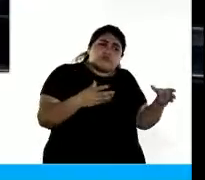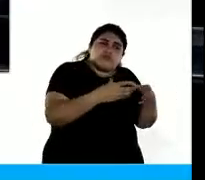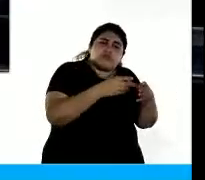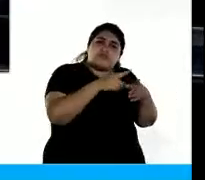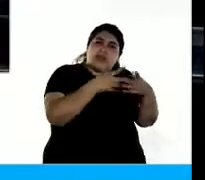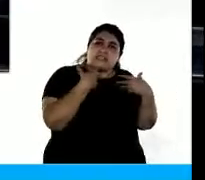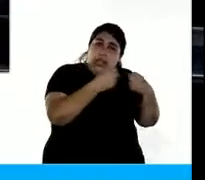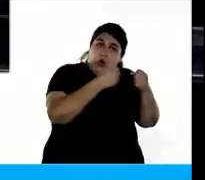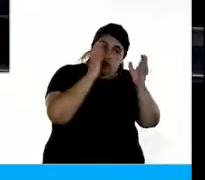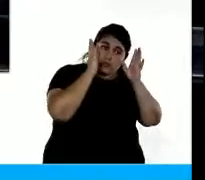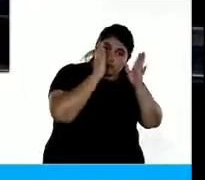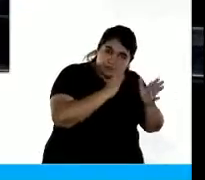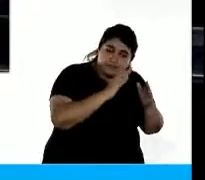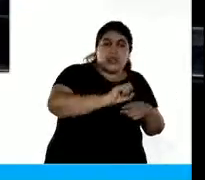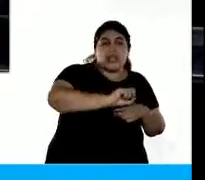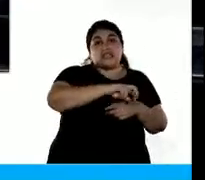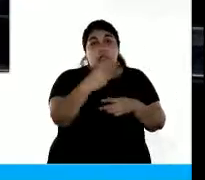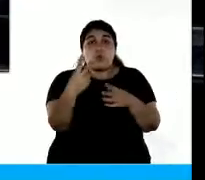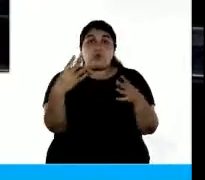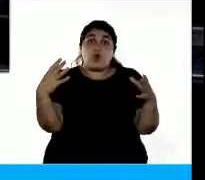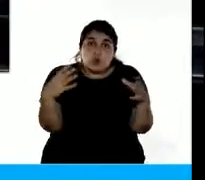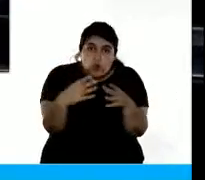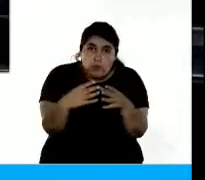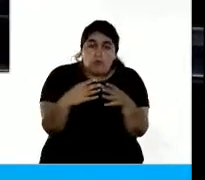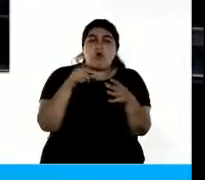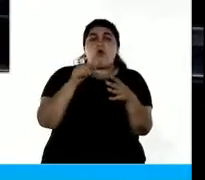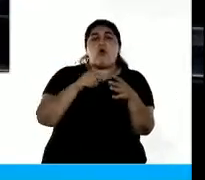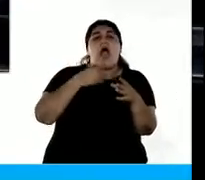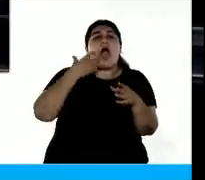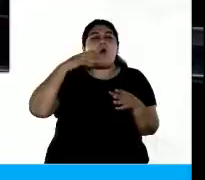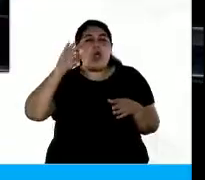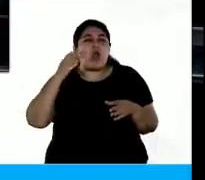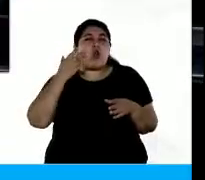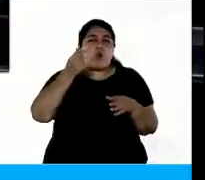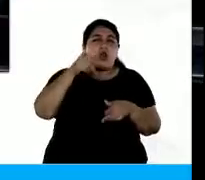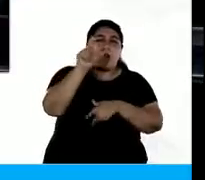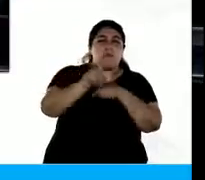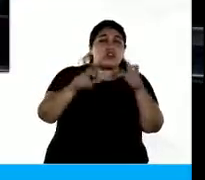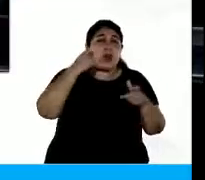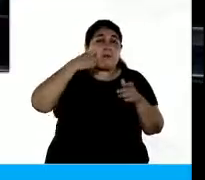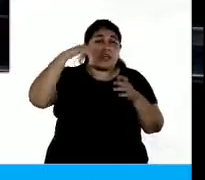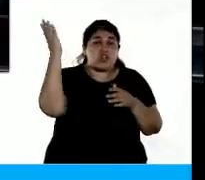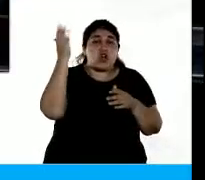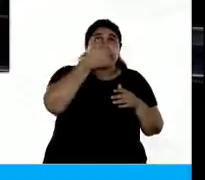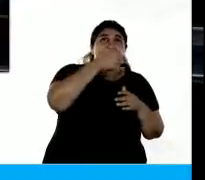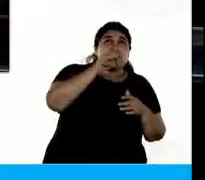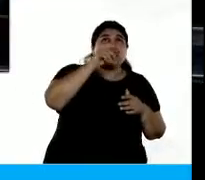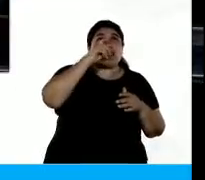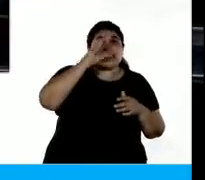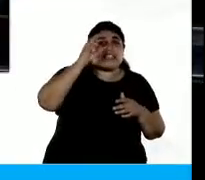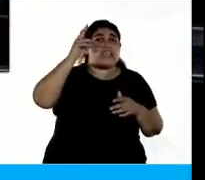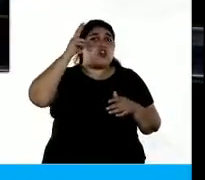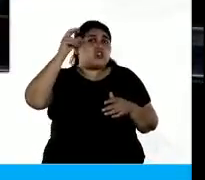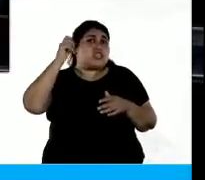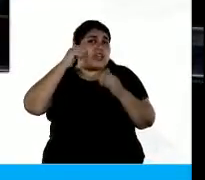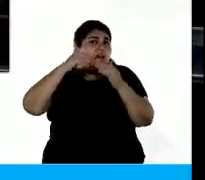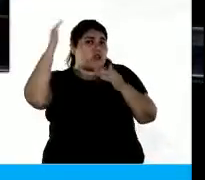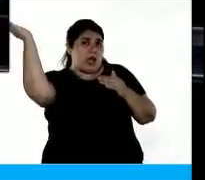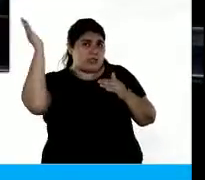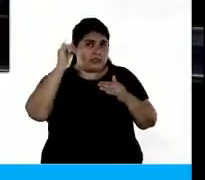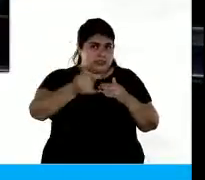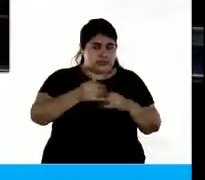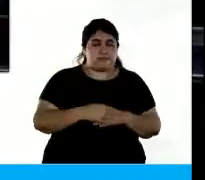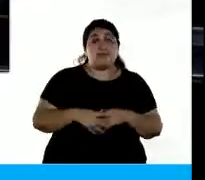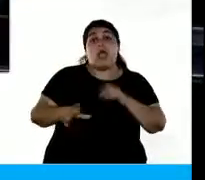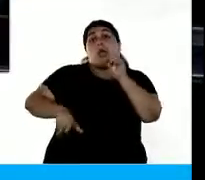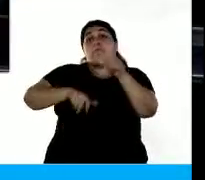en segundo lugar los abuelos o los mayores de 60 70 80 años personal de